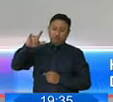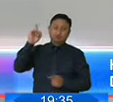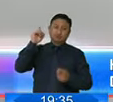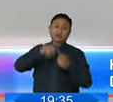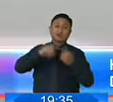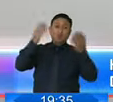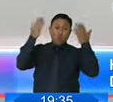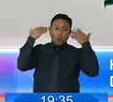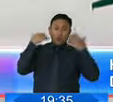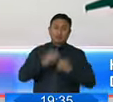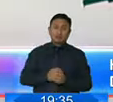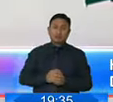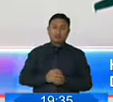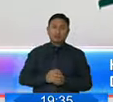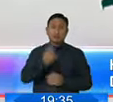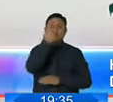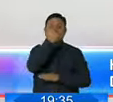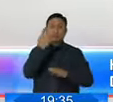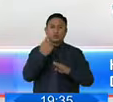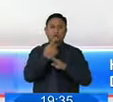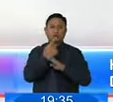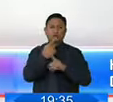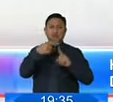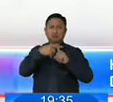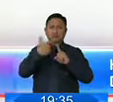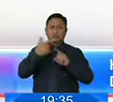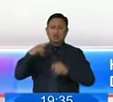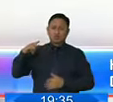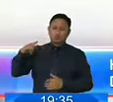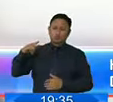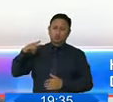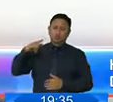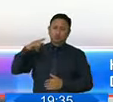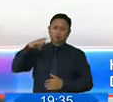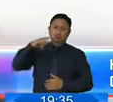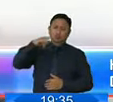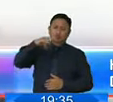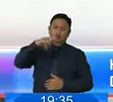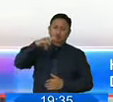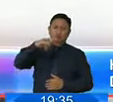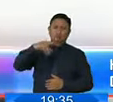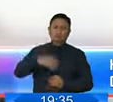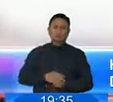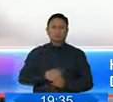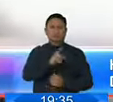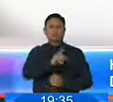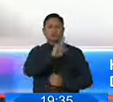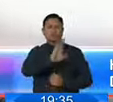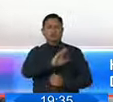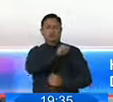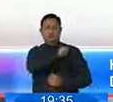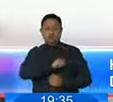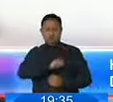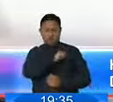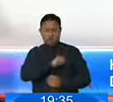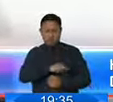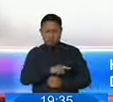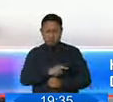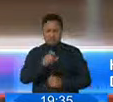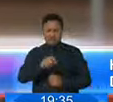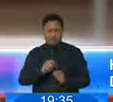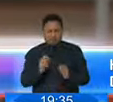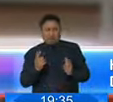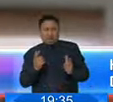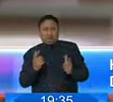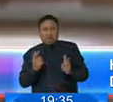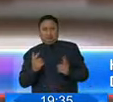Guayaquil. Apenas transcurría una hora y 30 minutos de vuelo cuando la extraña actitud de una persona sorprendió a los